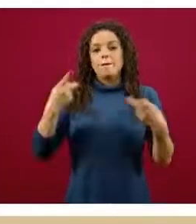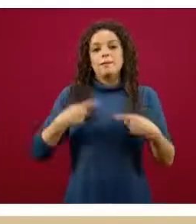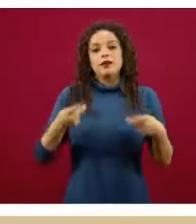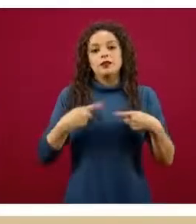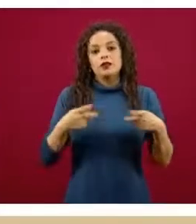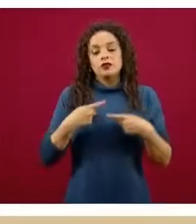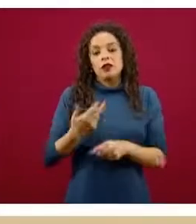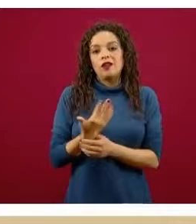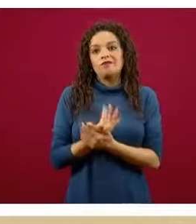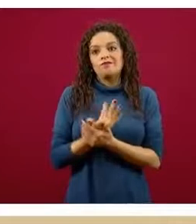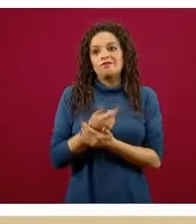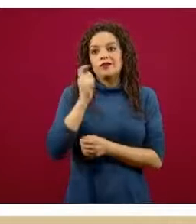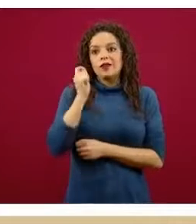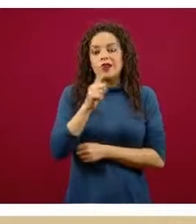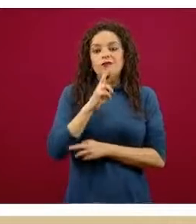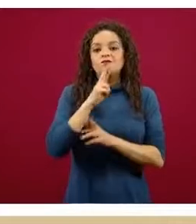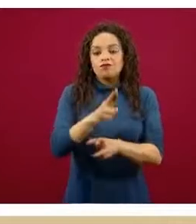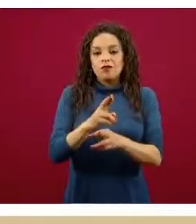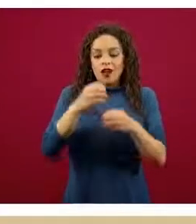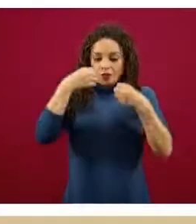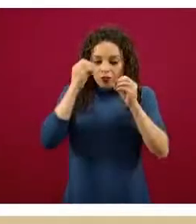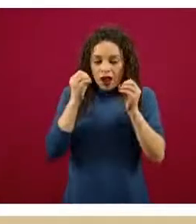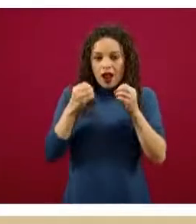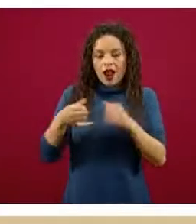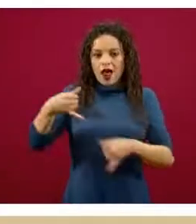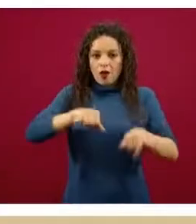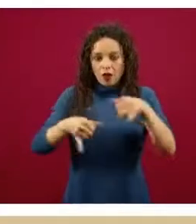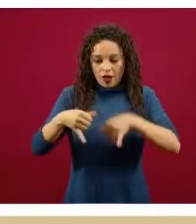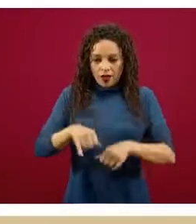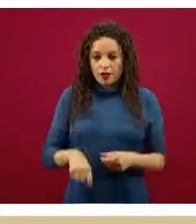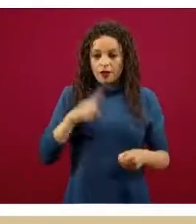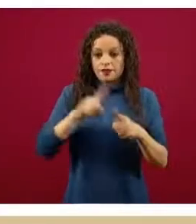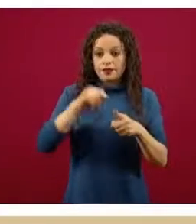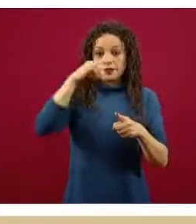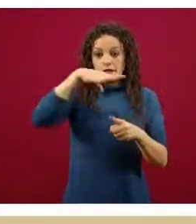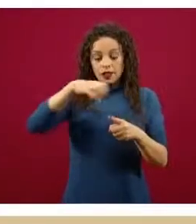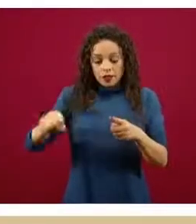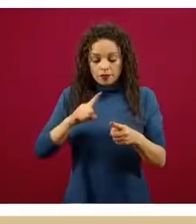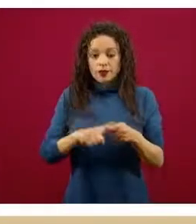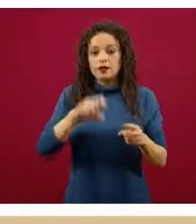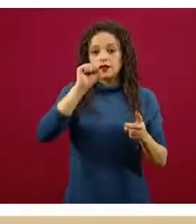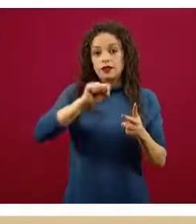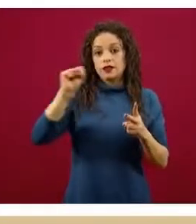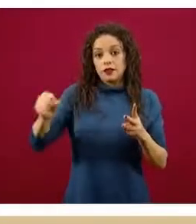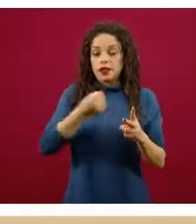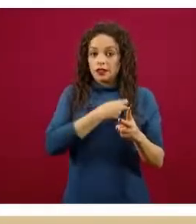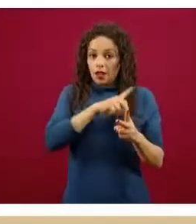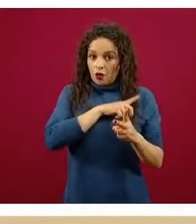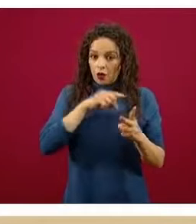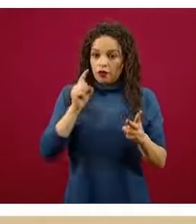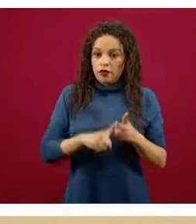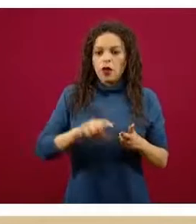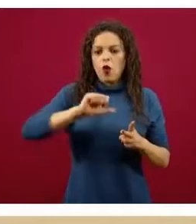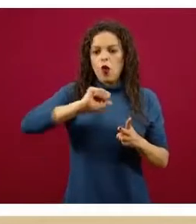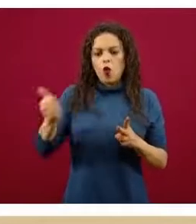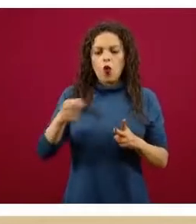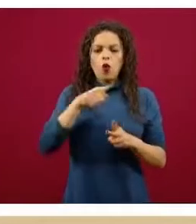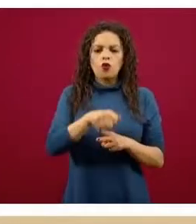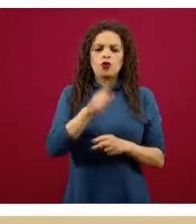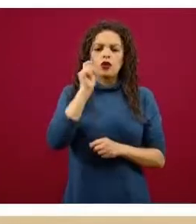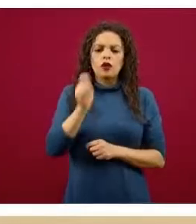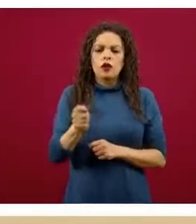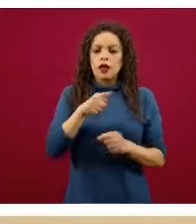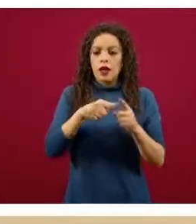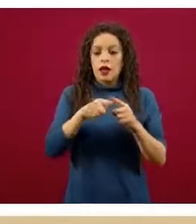resultado, y tenemos el IMSS, la Secretaría de Salud y de otros sistemas, probablemente privados,